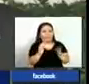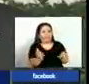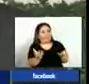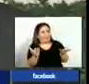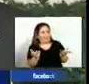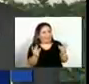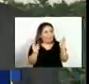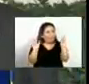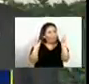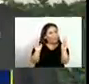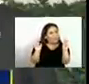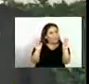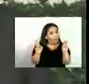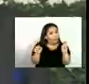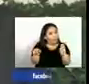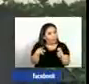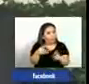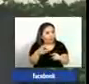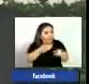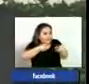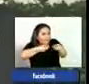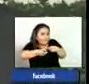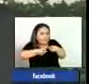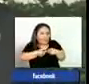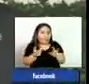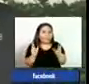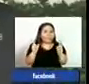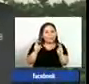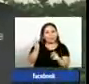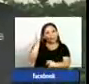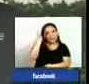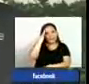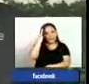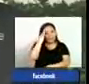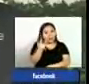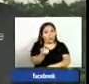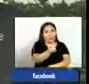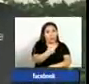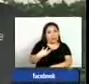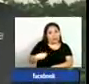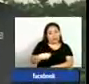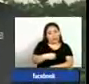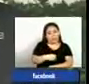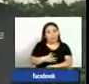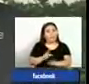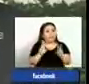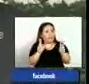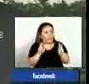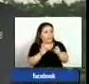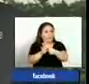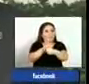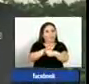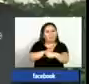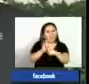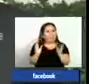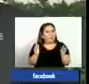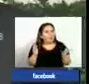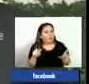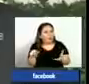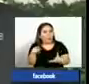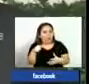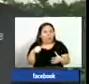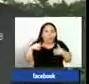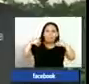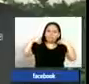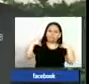en el aspecto en el cual quiere manejarse el accionar del personal médico ante la pandemia porque genera más estrés en